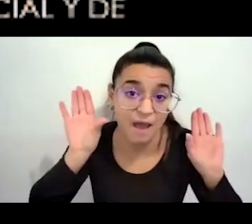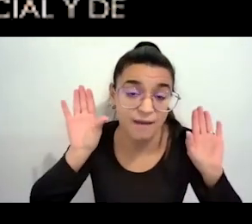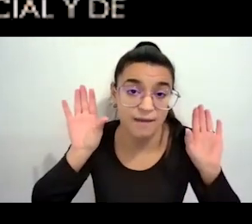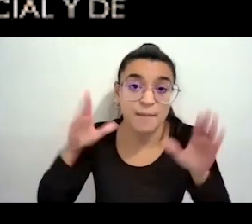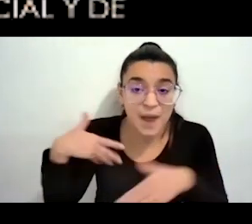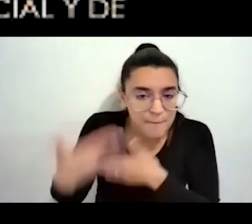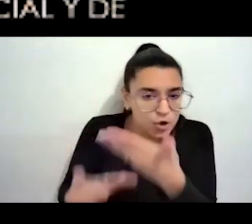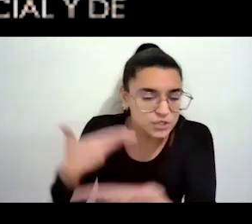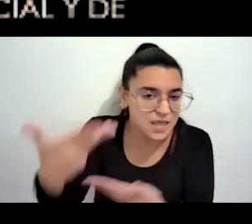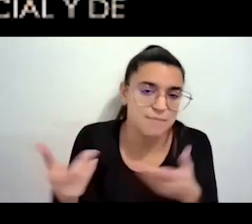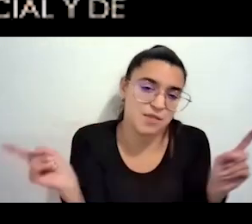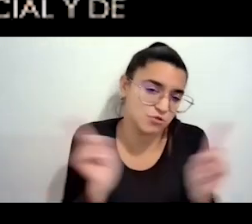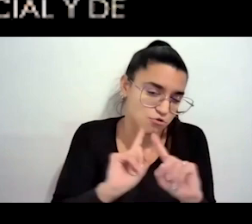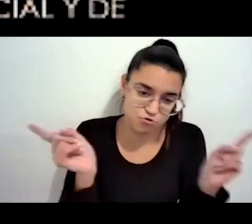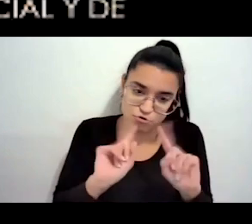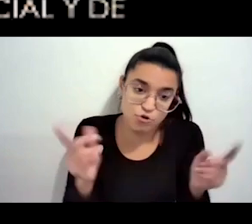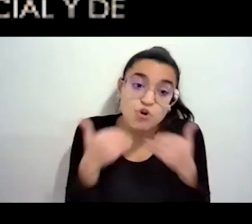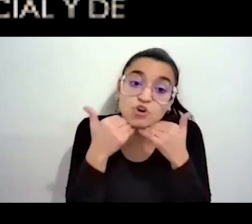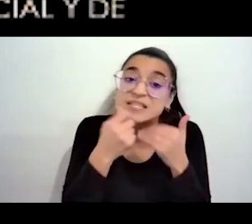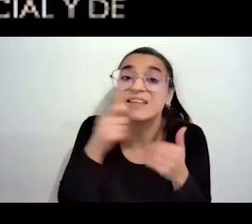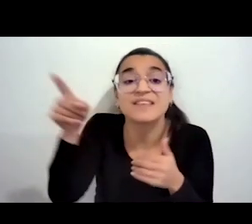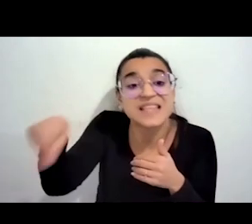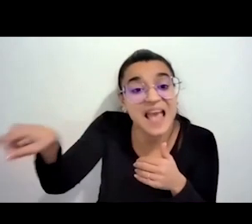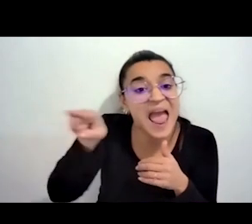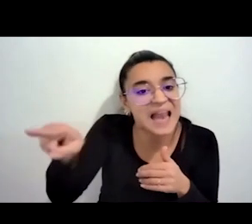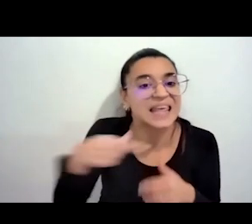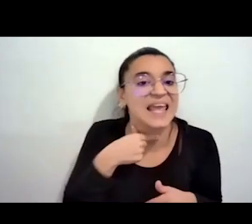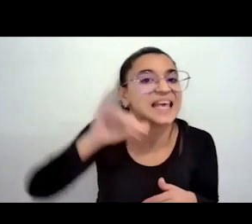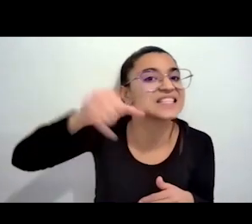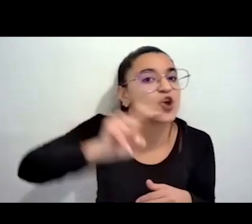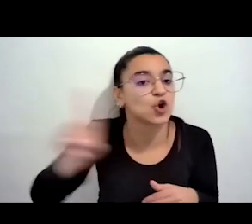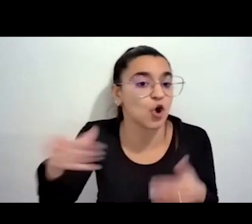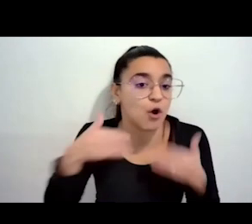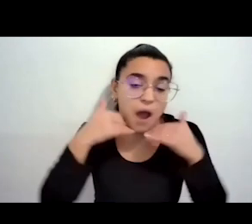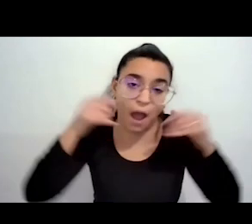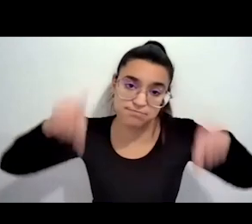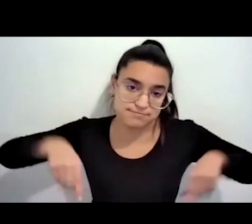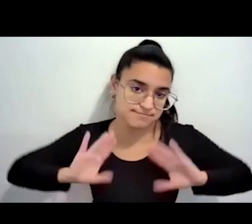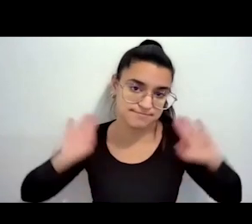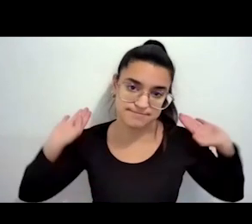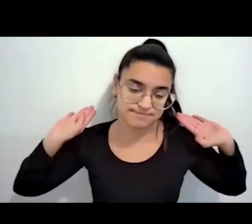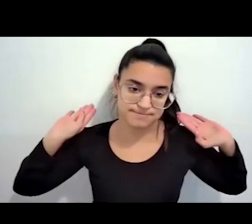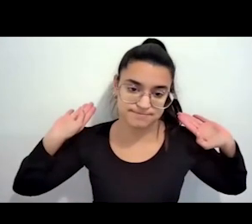procedimiento que no se sabe si él lo quería o no lo quería.